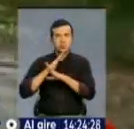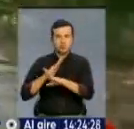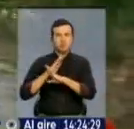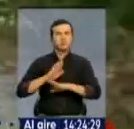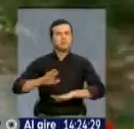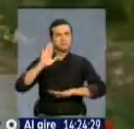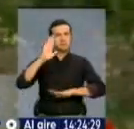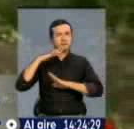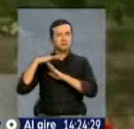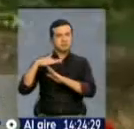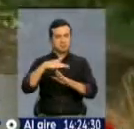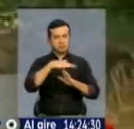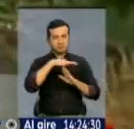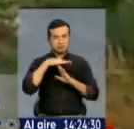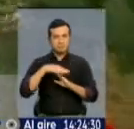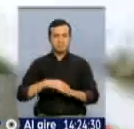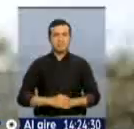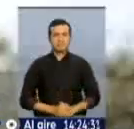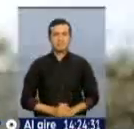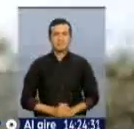compromiso con la paz.